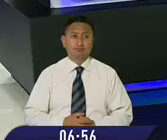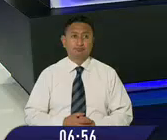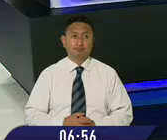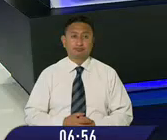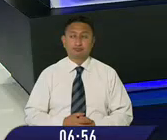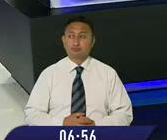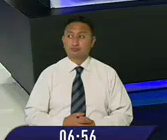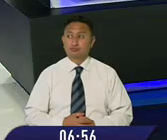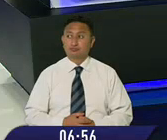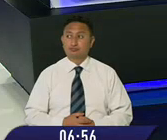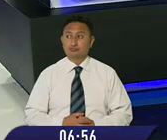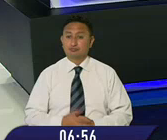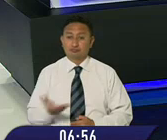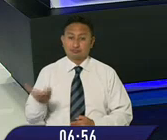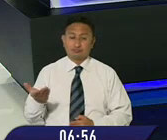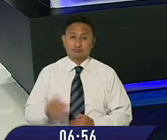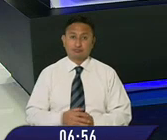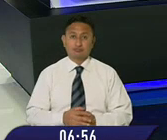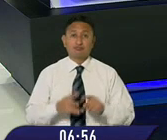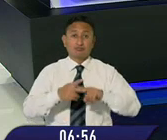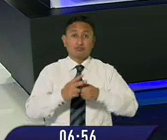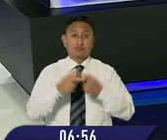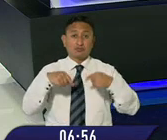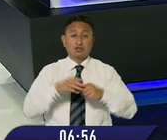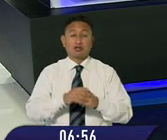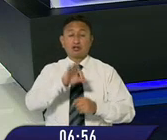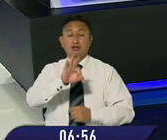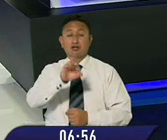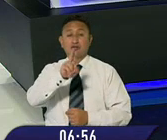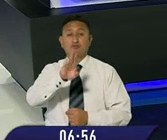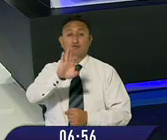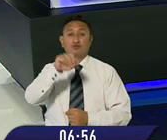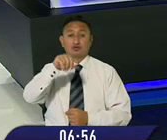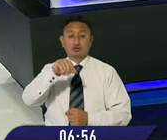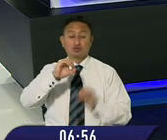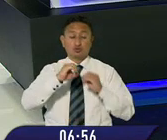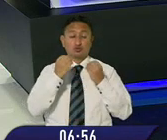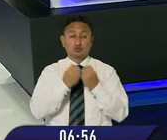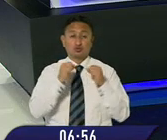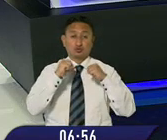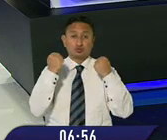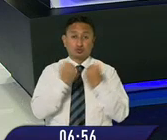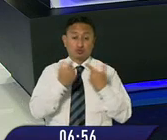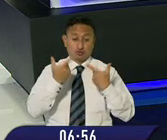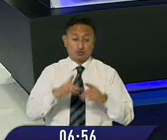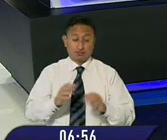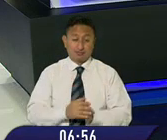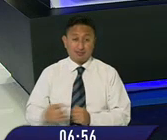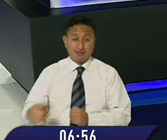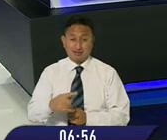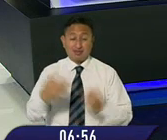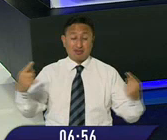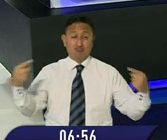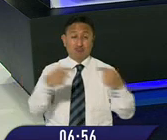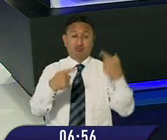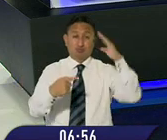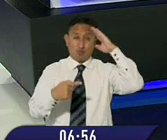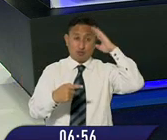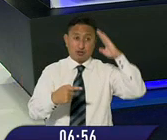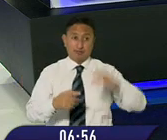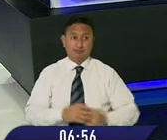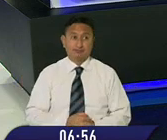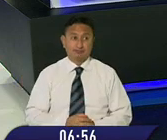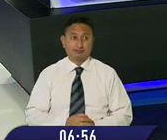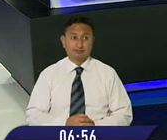Arrancamos de inmediato con las noticias. La marcha del FUT, UNE y otras organizaciones sociales terminó en enfrentamientos con la Policía